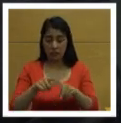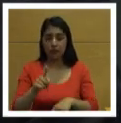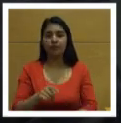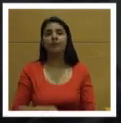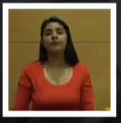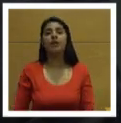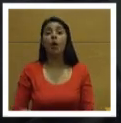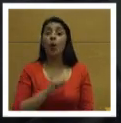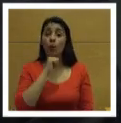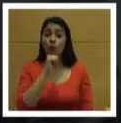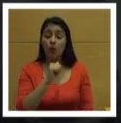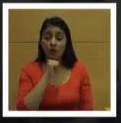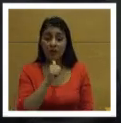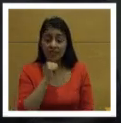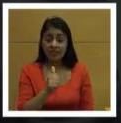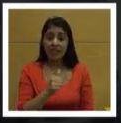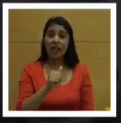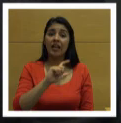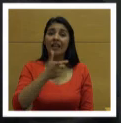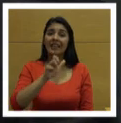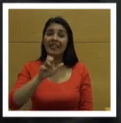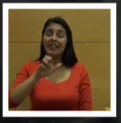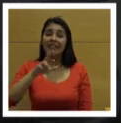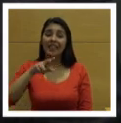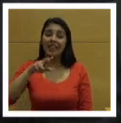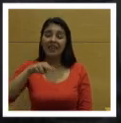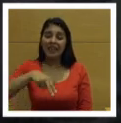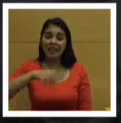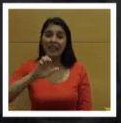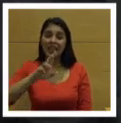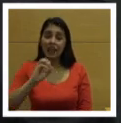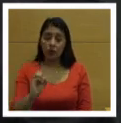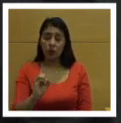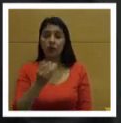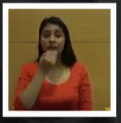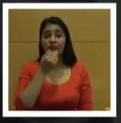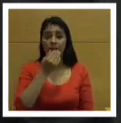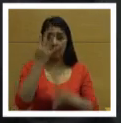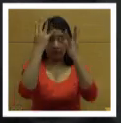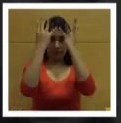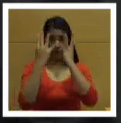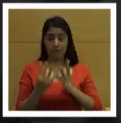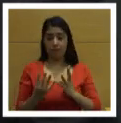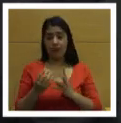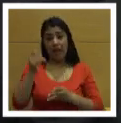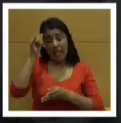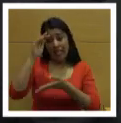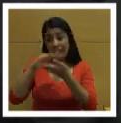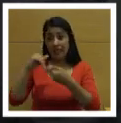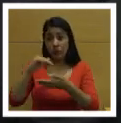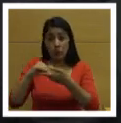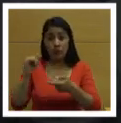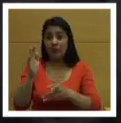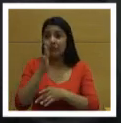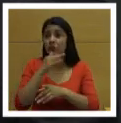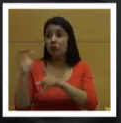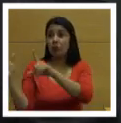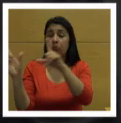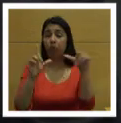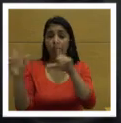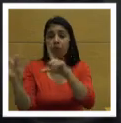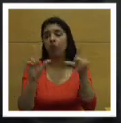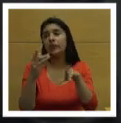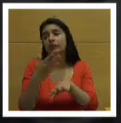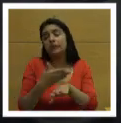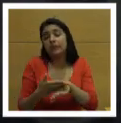género, la privación de libertad. Tienen ustedes que disculpar que las imágenes van apareciendo con un poco de